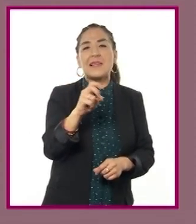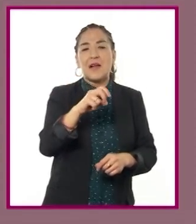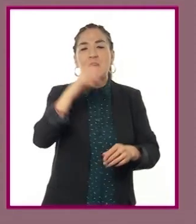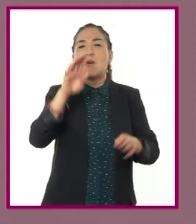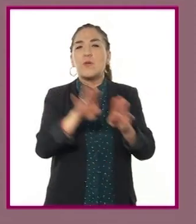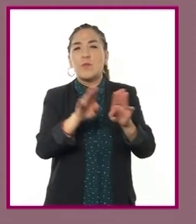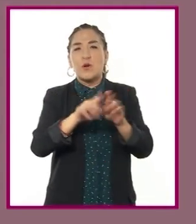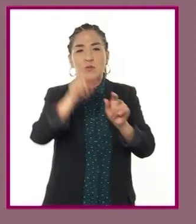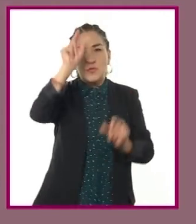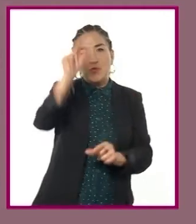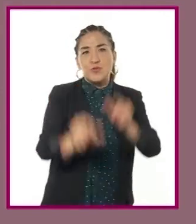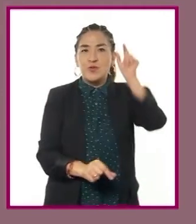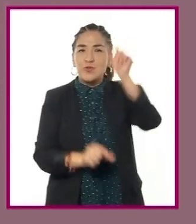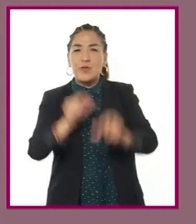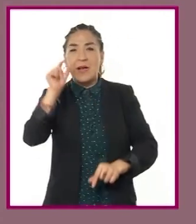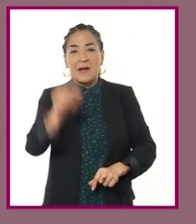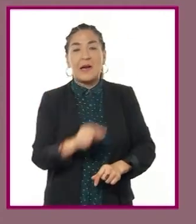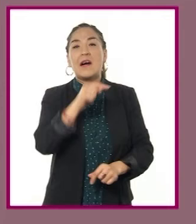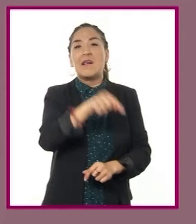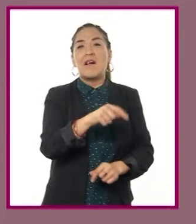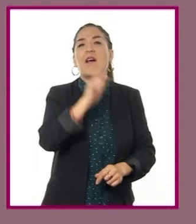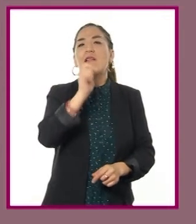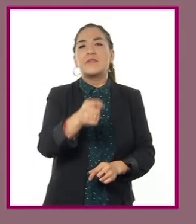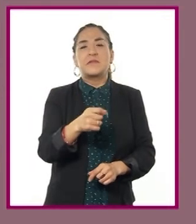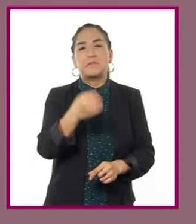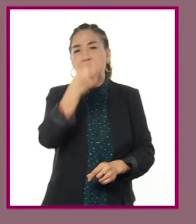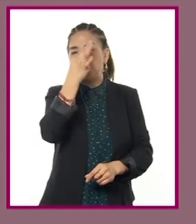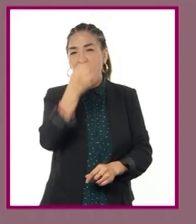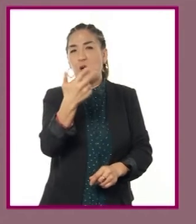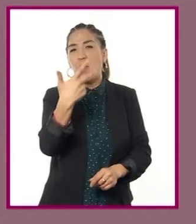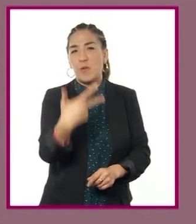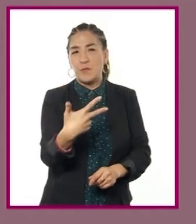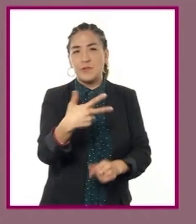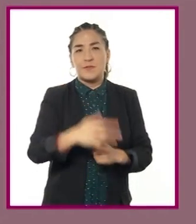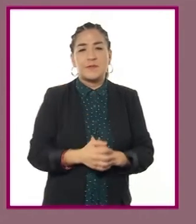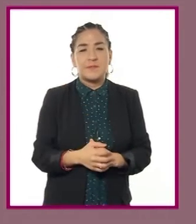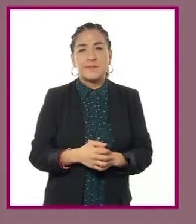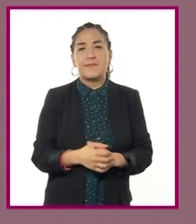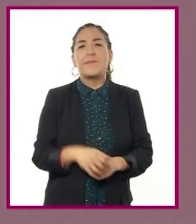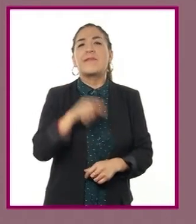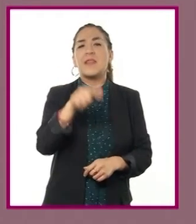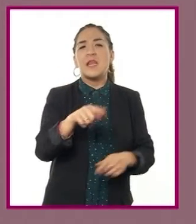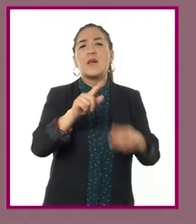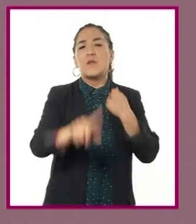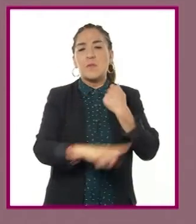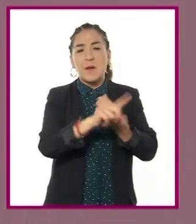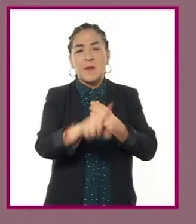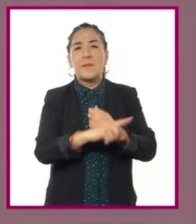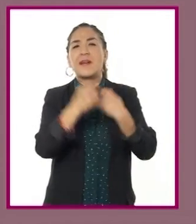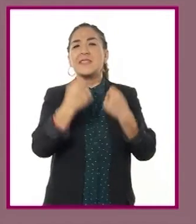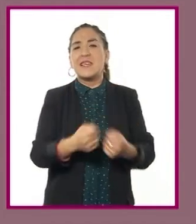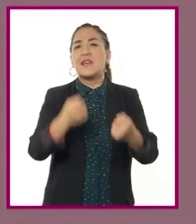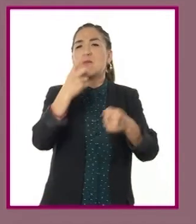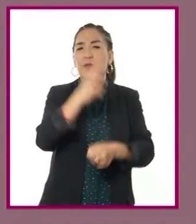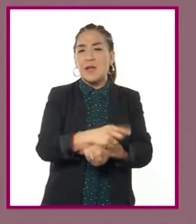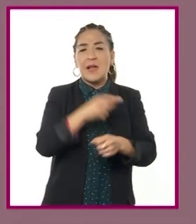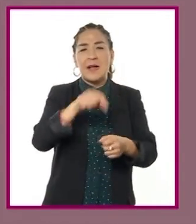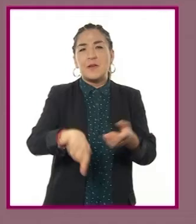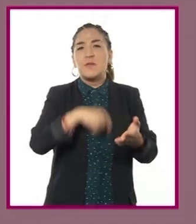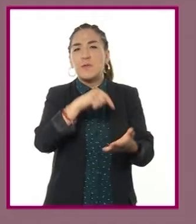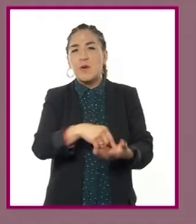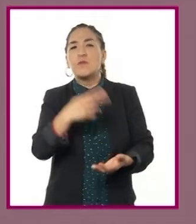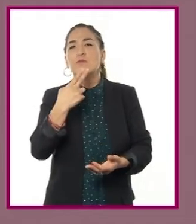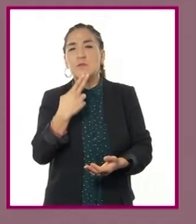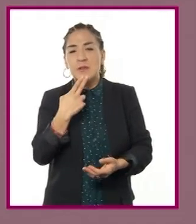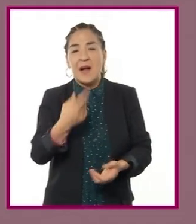bajadas, y en esta ocasión dejaron solamente 8. Dado que los sistemas de seguridad de la planta quedaron inutilizados y